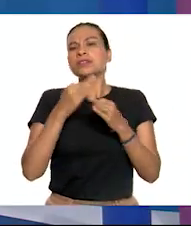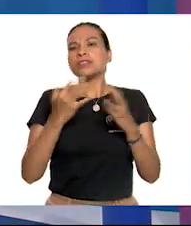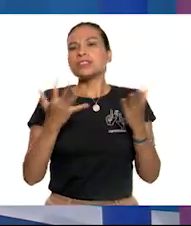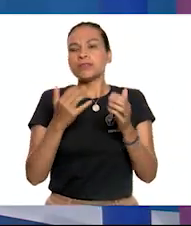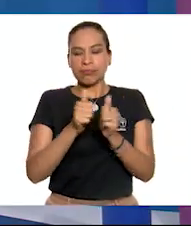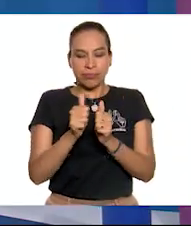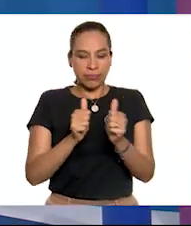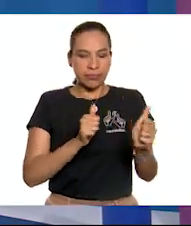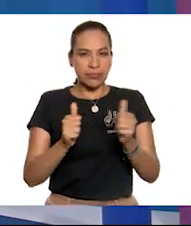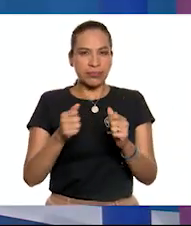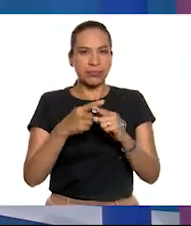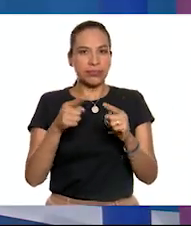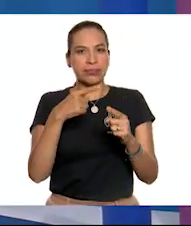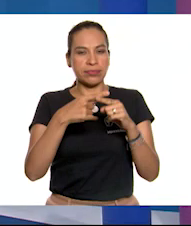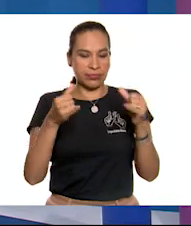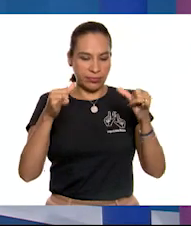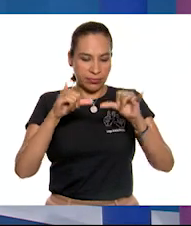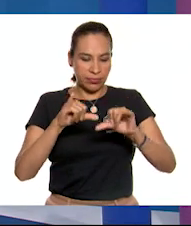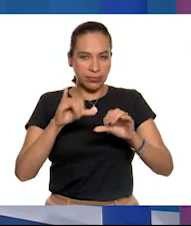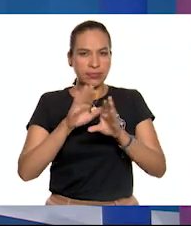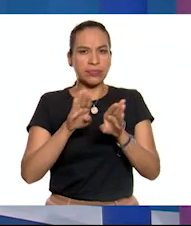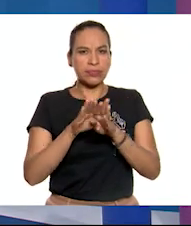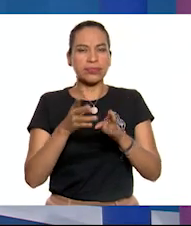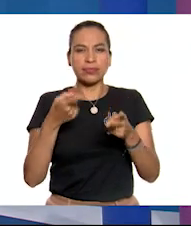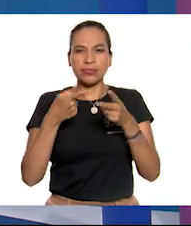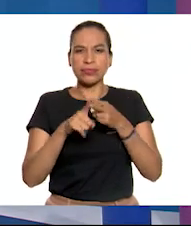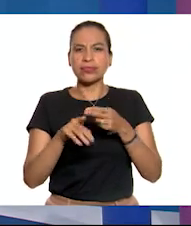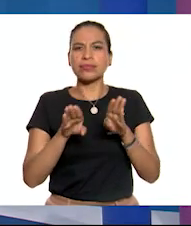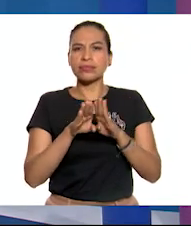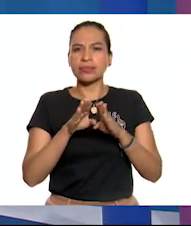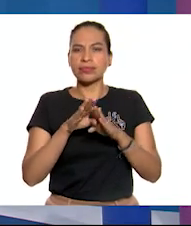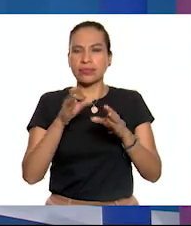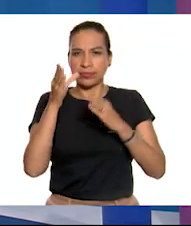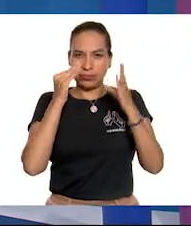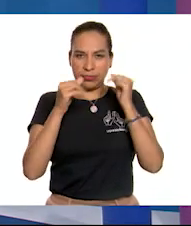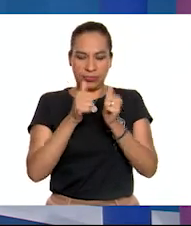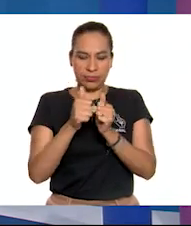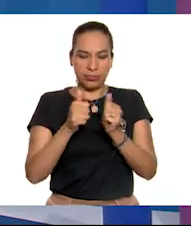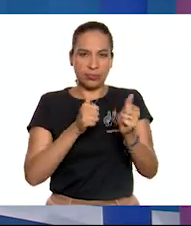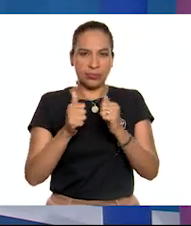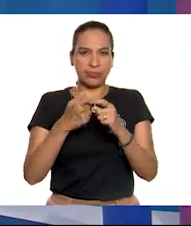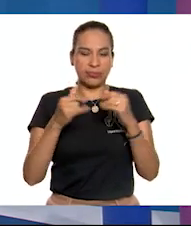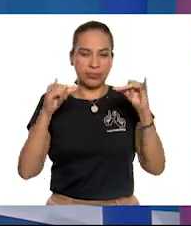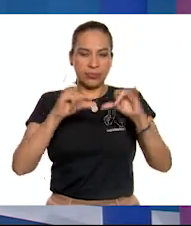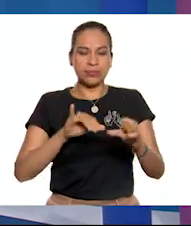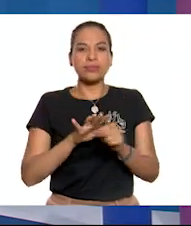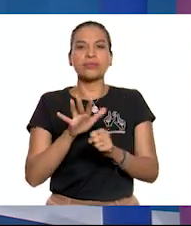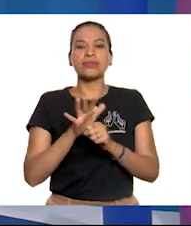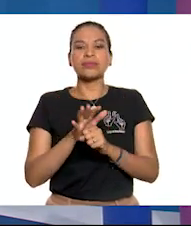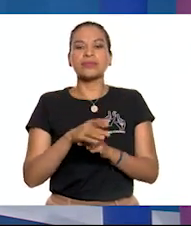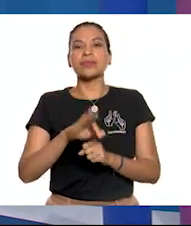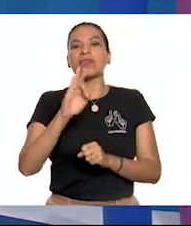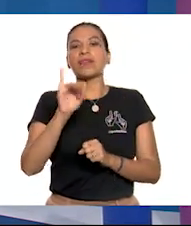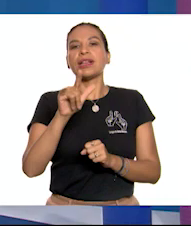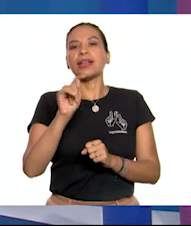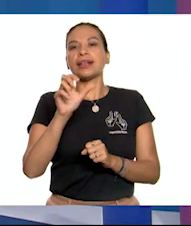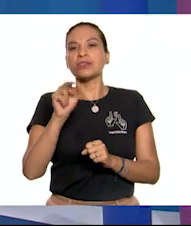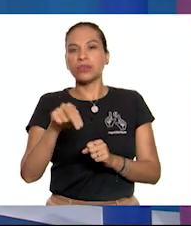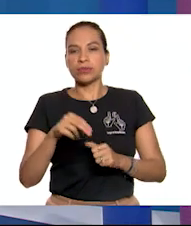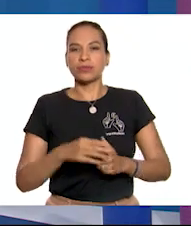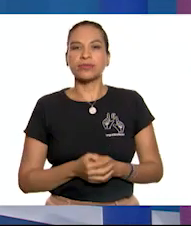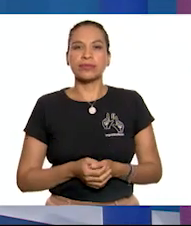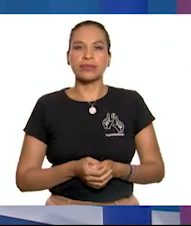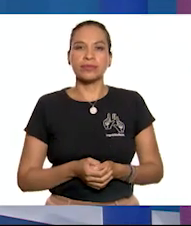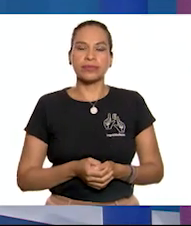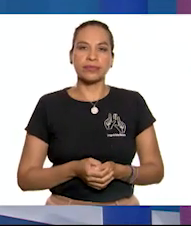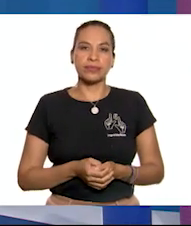la separación de nuestras mezclas. Vamos a empezar a aprender a separar mezclas por medio de la filtración. Muy